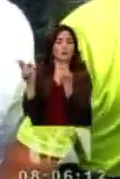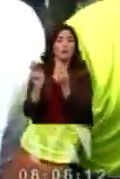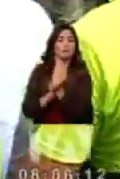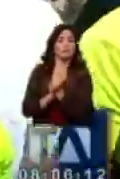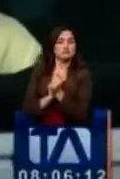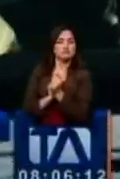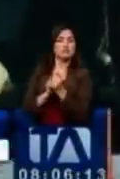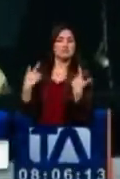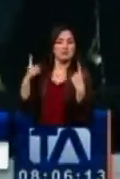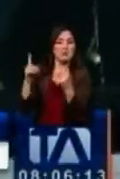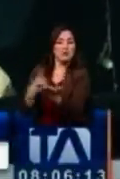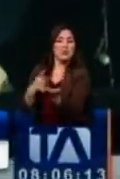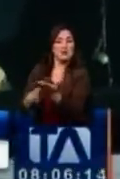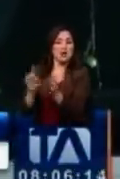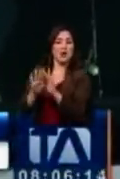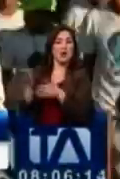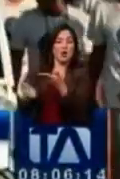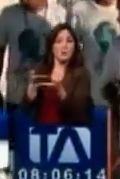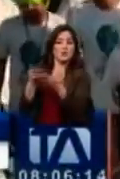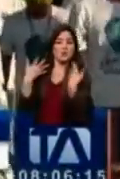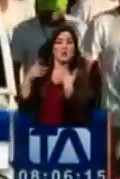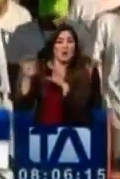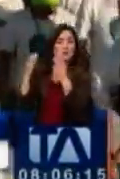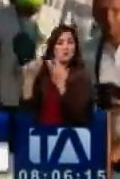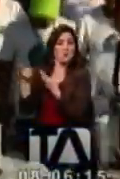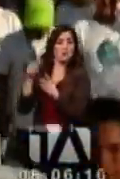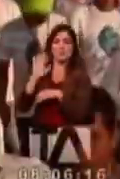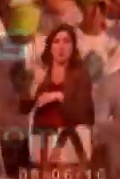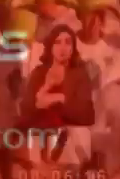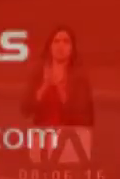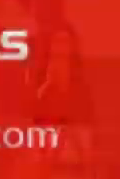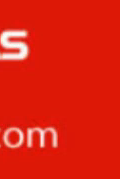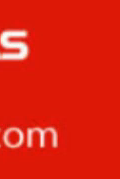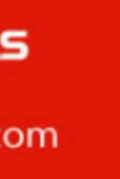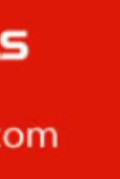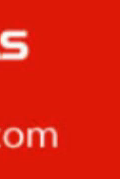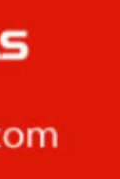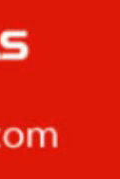a la posibilidad de acudir a otro debate en Guayaquil. María Gracia Costa, 24 horas.